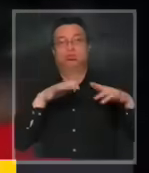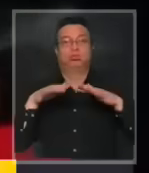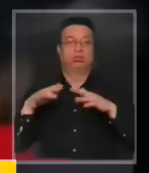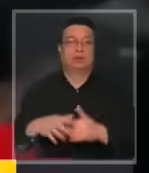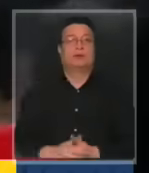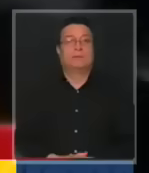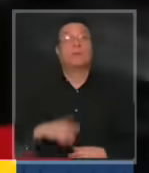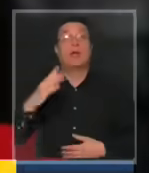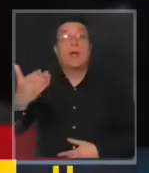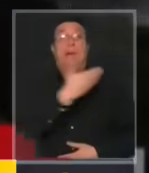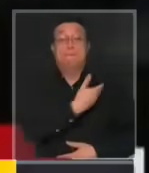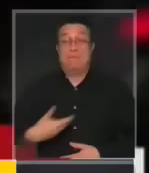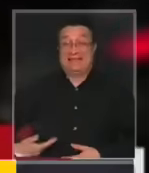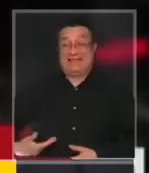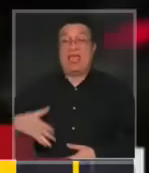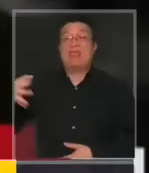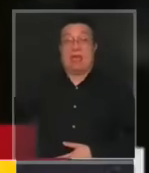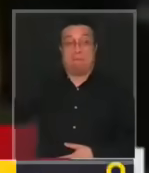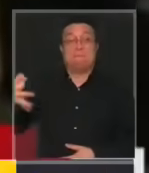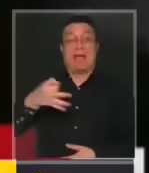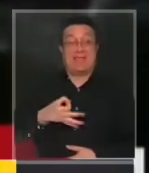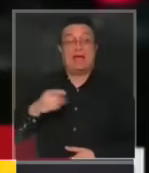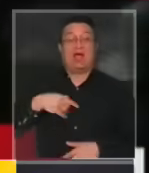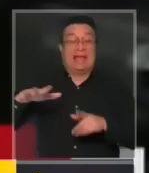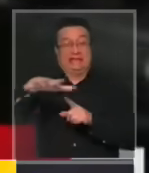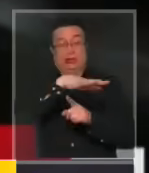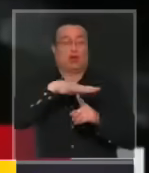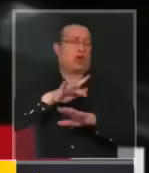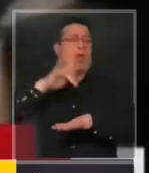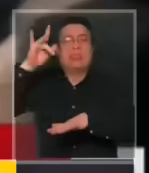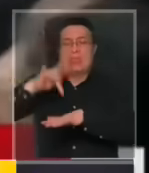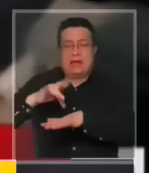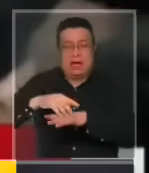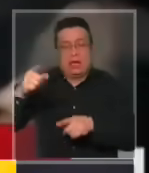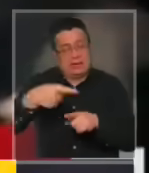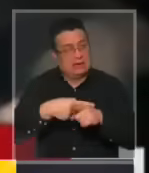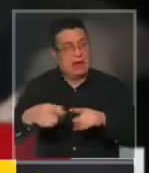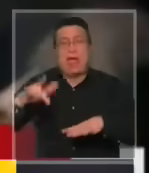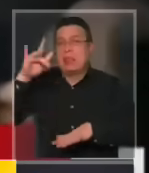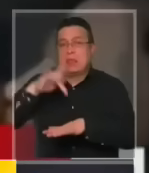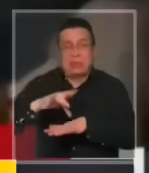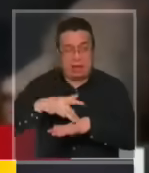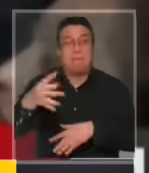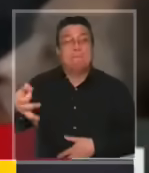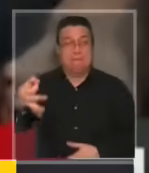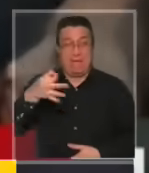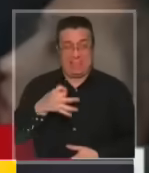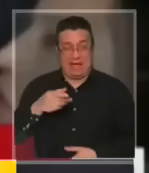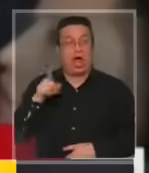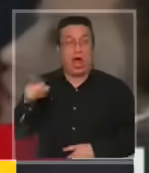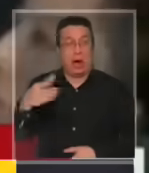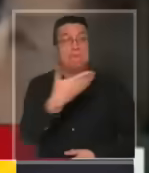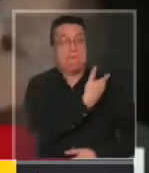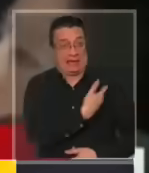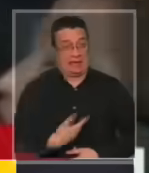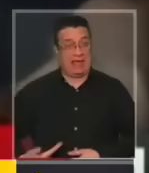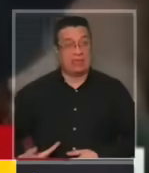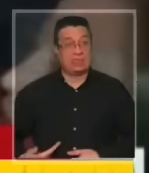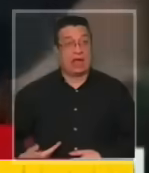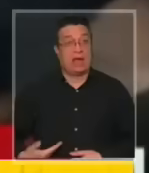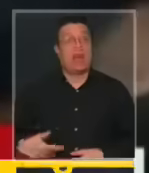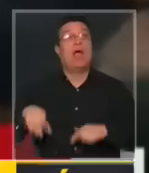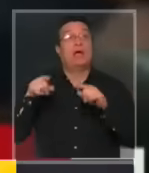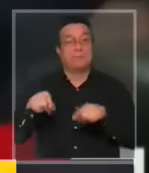¿Es un autogolpe, general? El presidente me dijo que la situación está muy jodida, esta semana va a ser crítica, esta semana. Entonces es